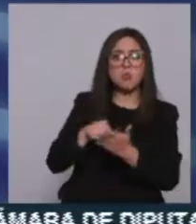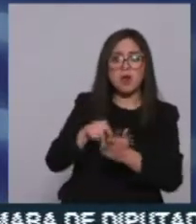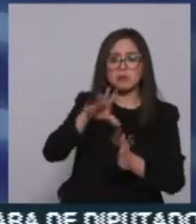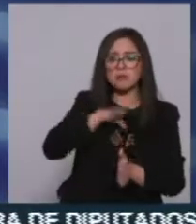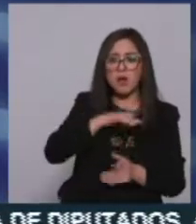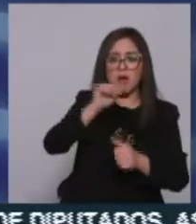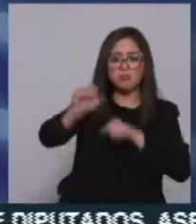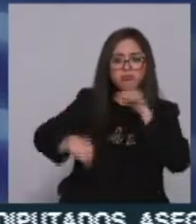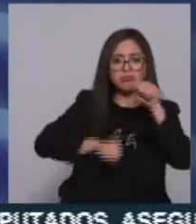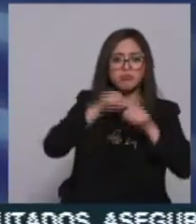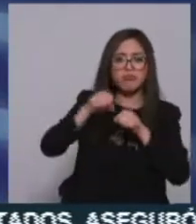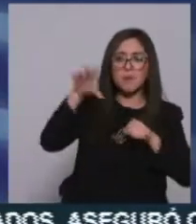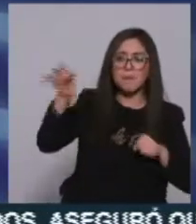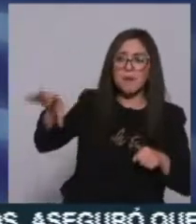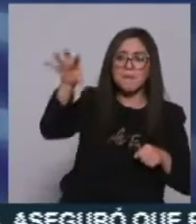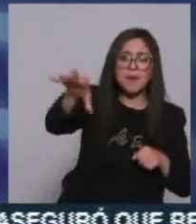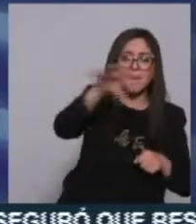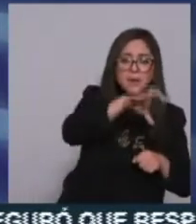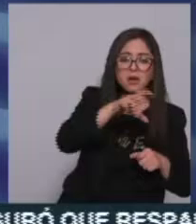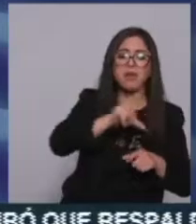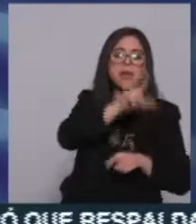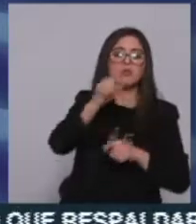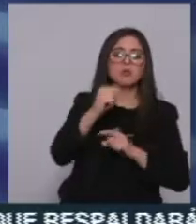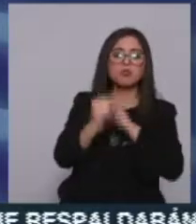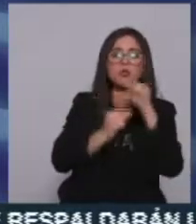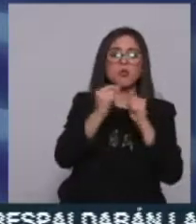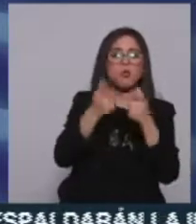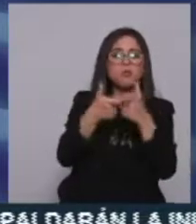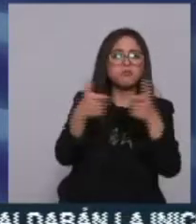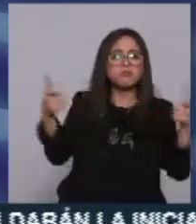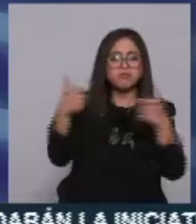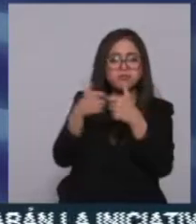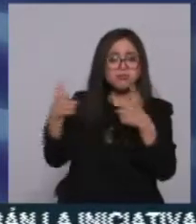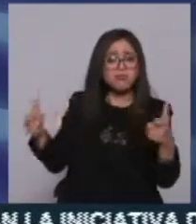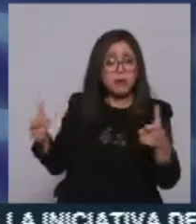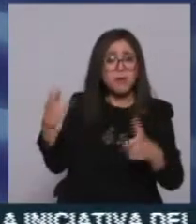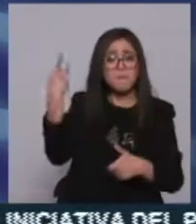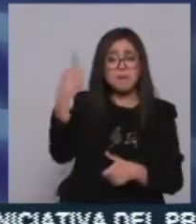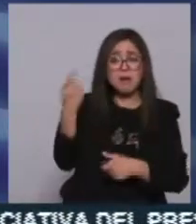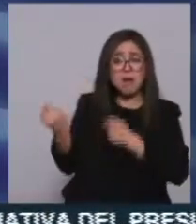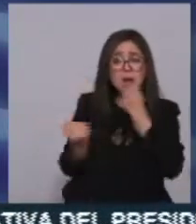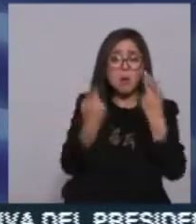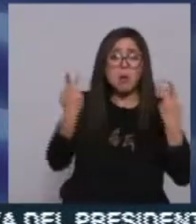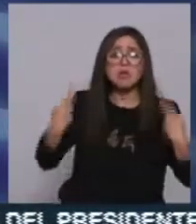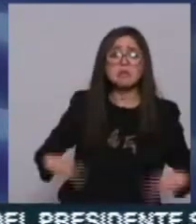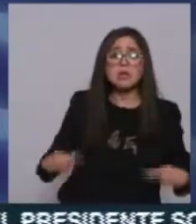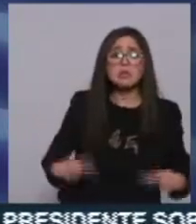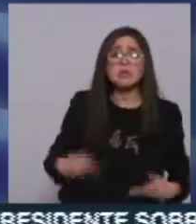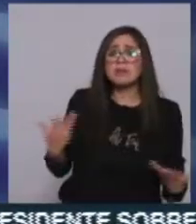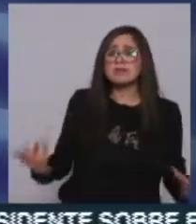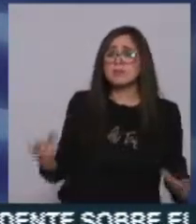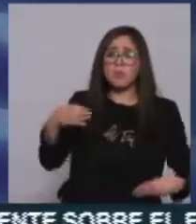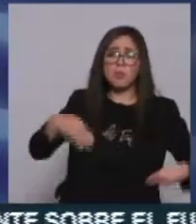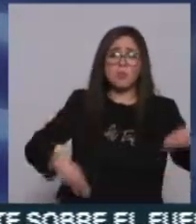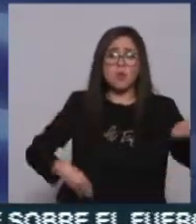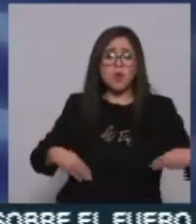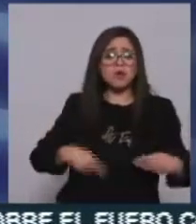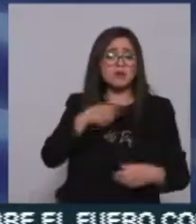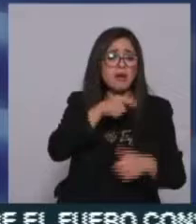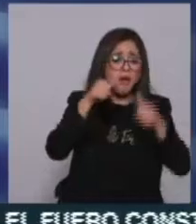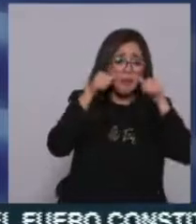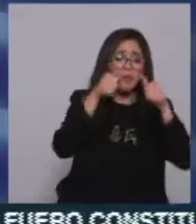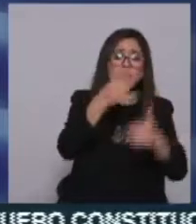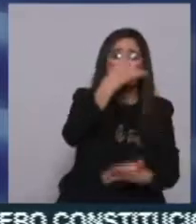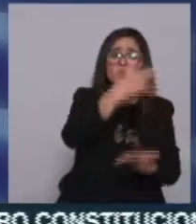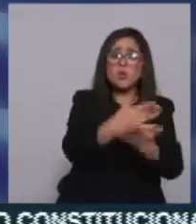cobertura también ha sido cada vez más grande. Sin duda, una de las críticas más grandes quizá es que esto está solamente en zonas centrales, pero atiende a una